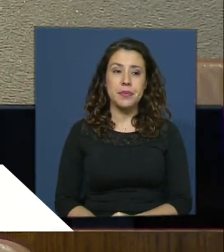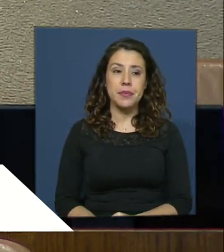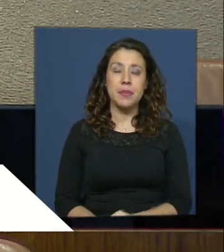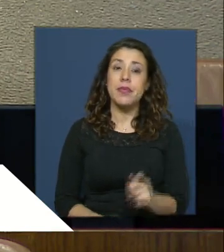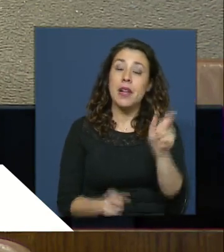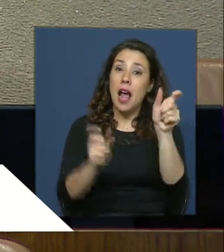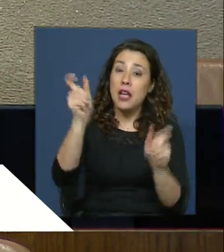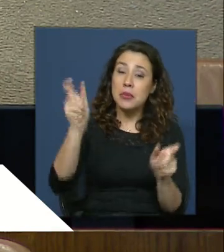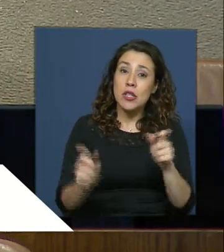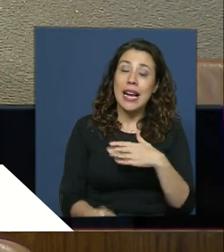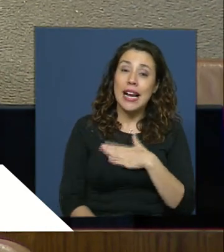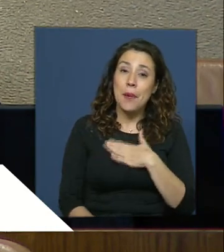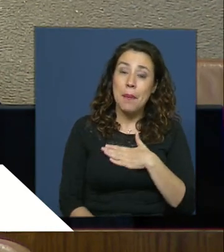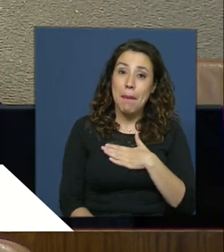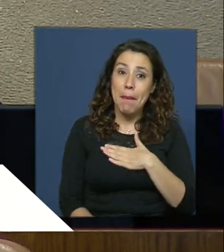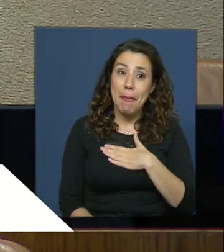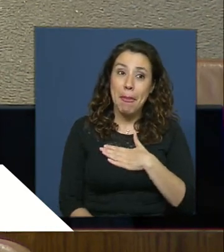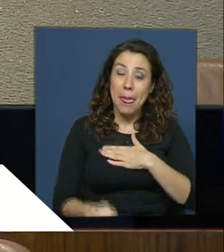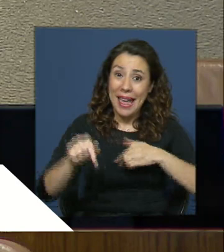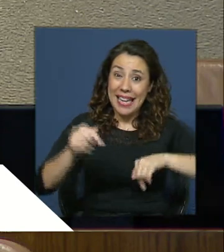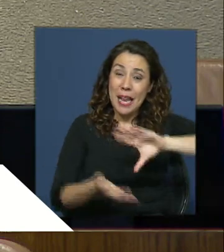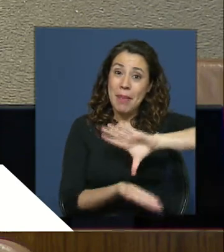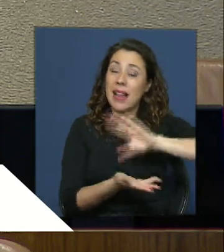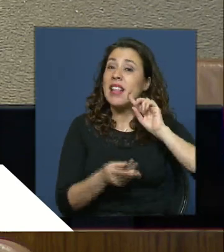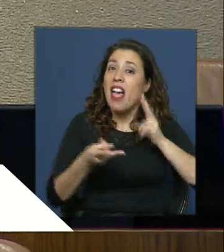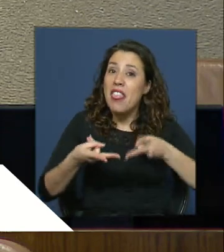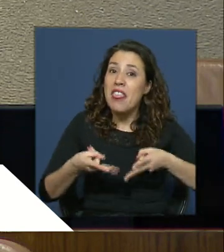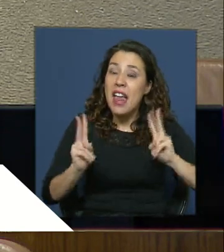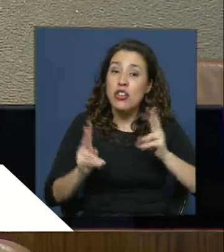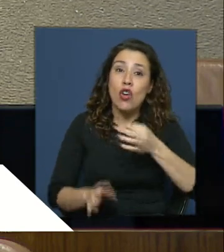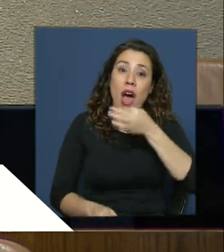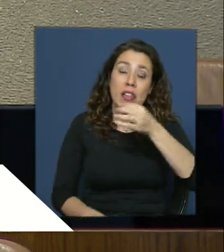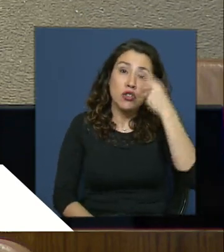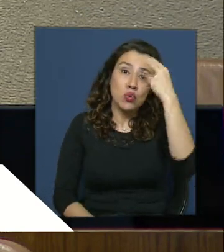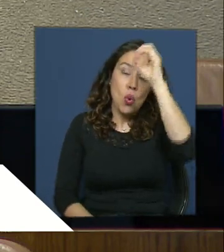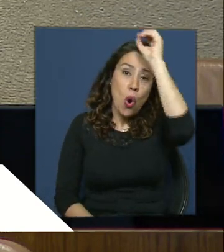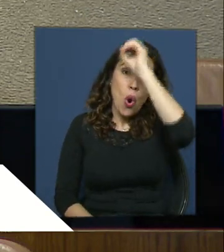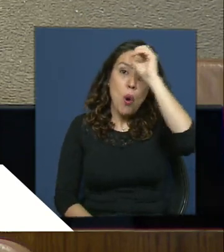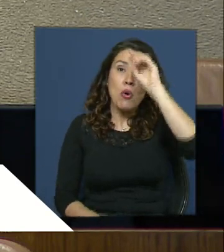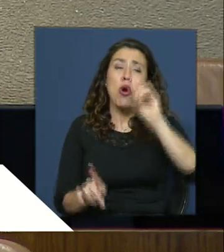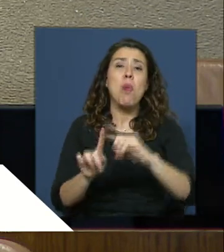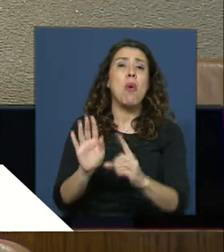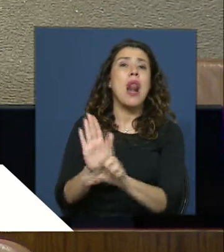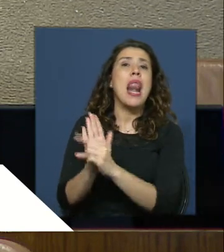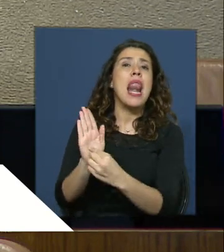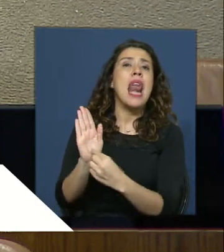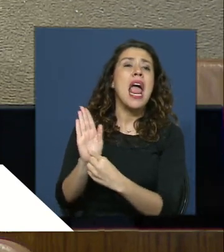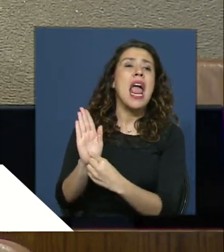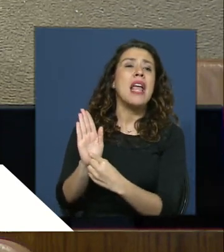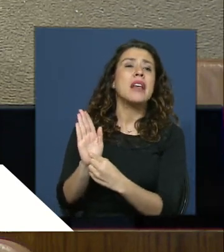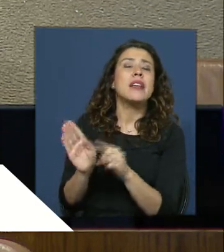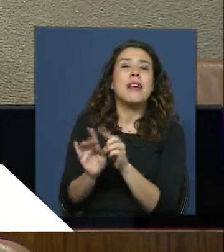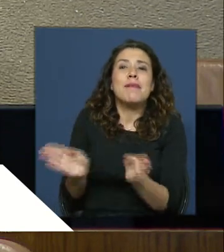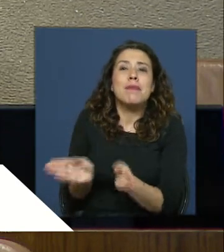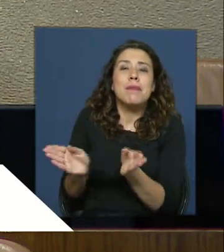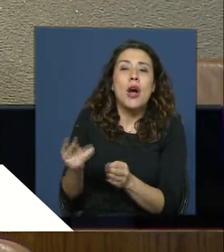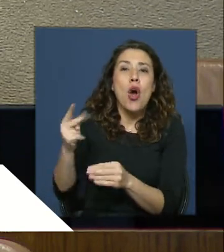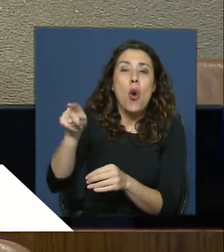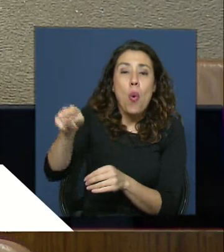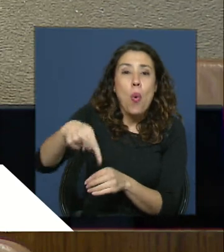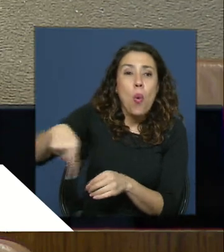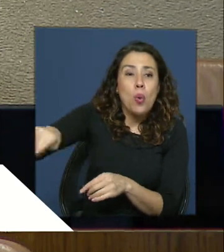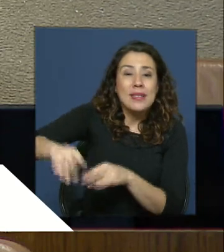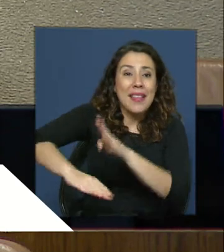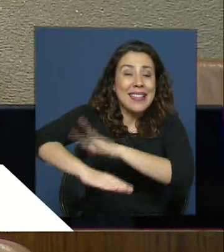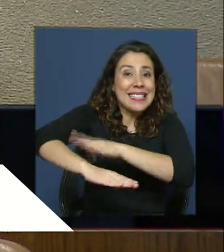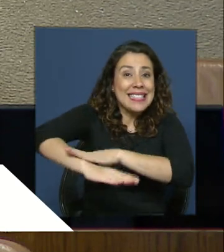Y quien quiera en este país tiene derecho a expresarse. Y no por una ley propiciada por ustedes,